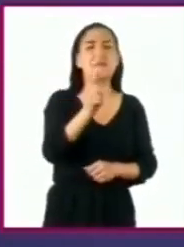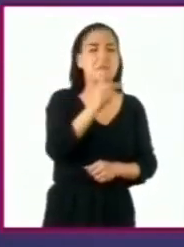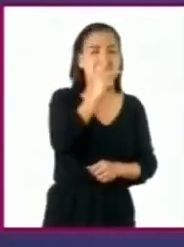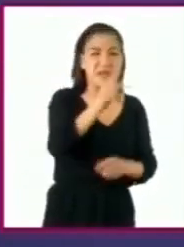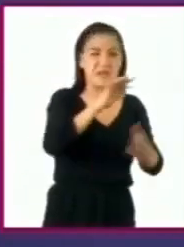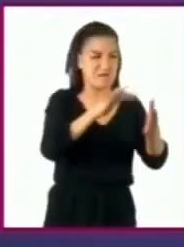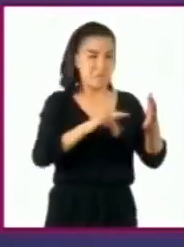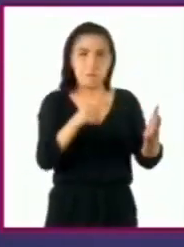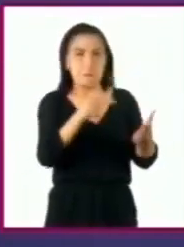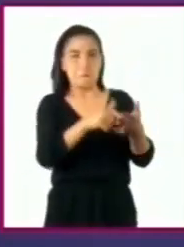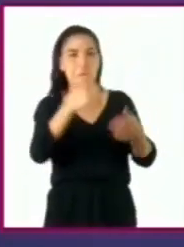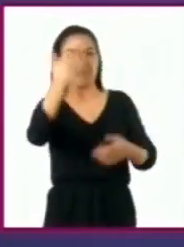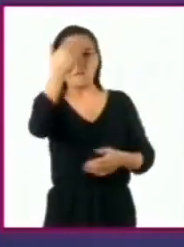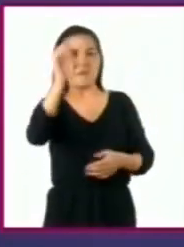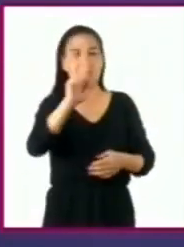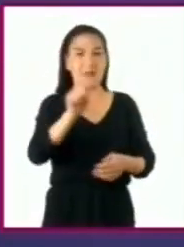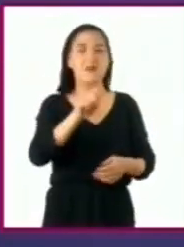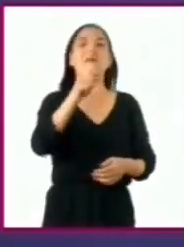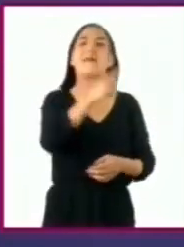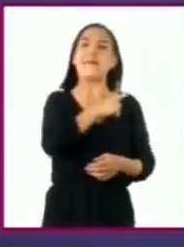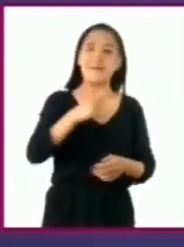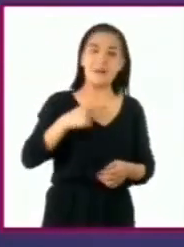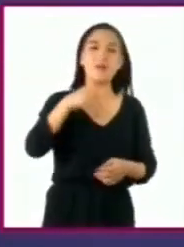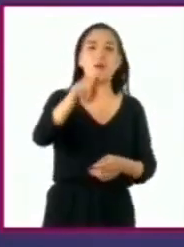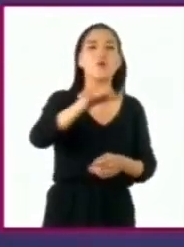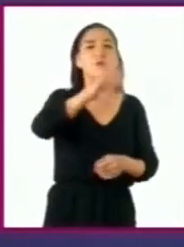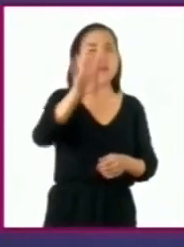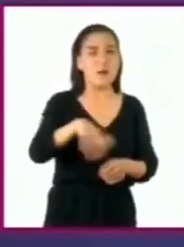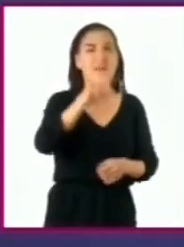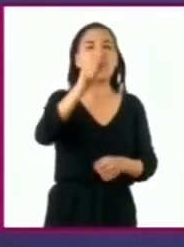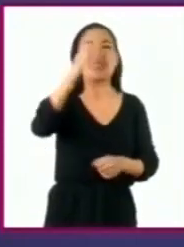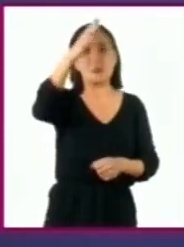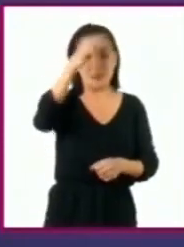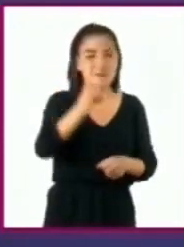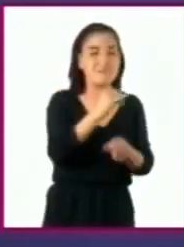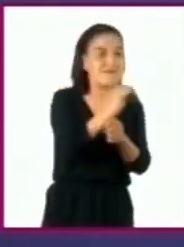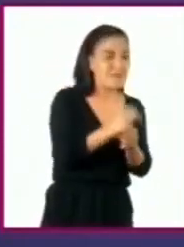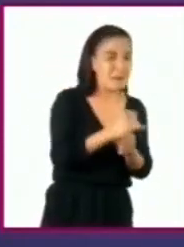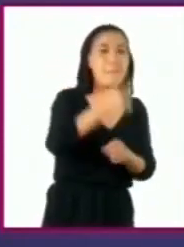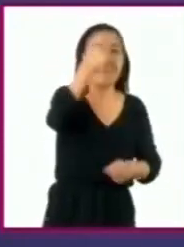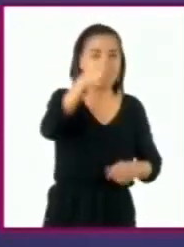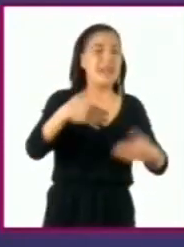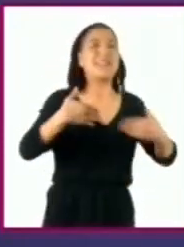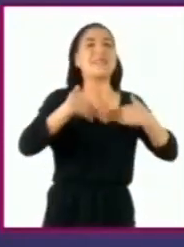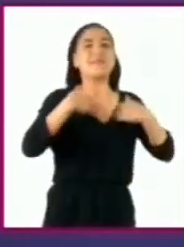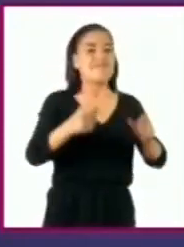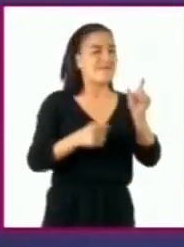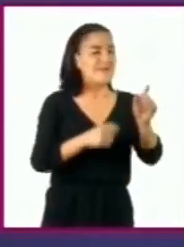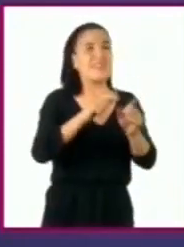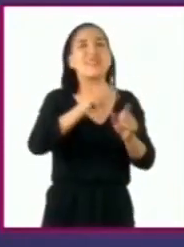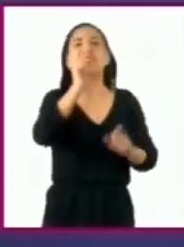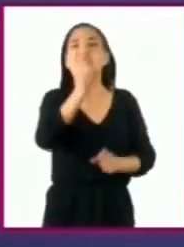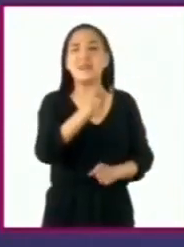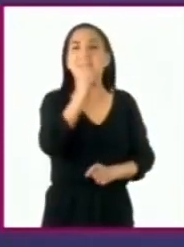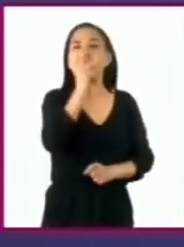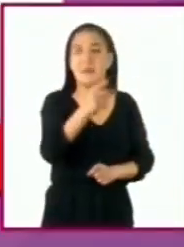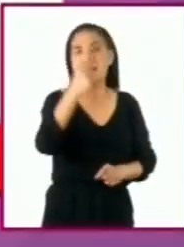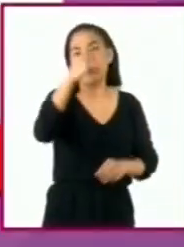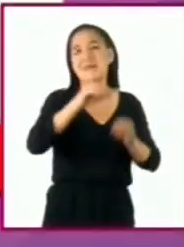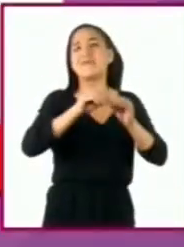palabra desconocida, será necesario buscar el concepto para poder comprender del todo la información.